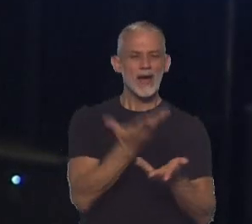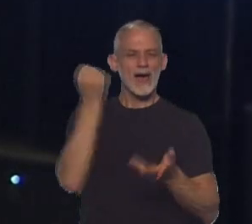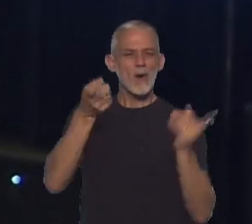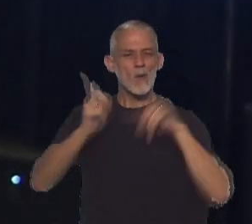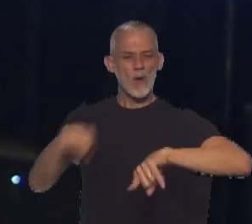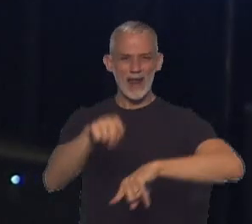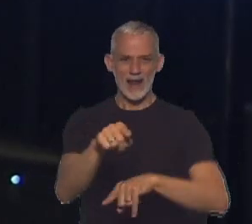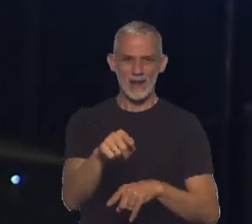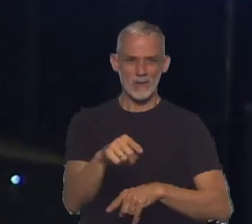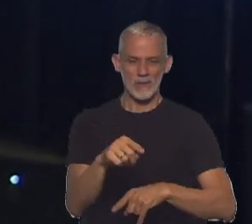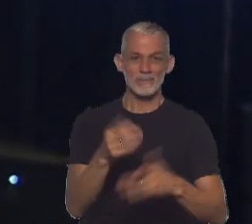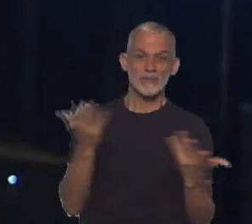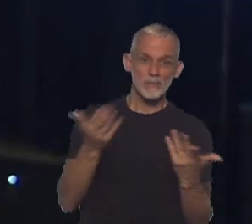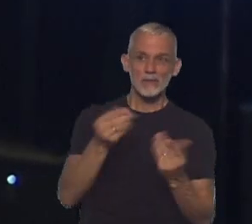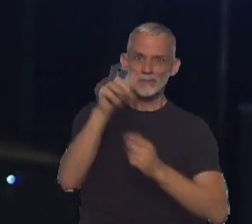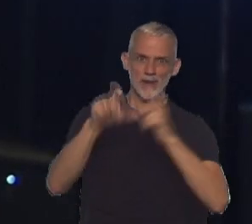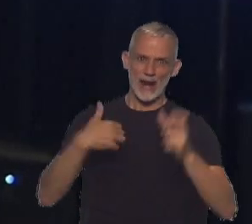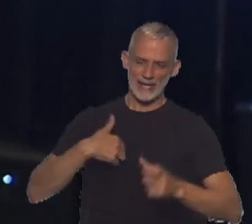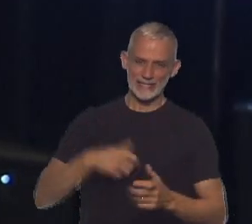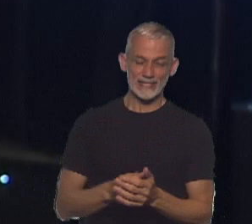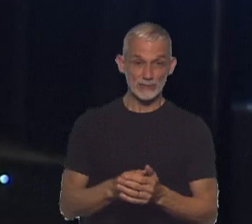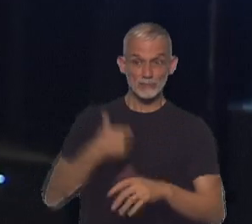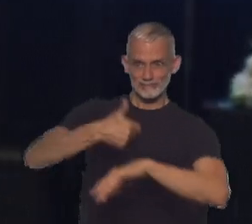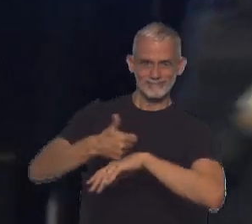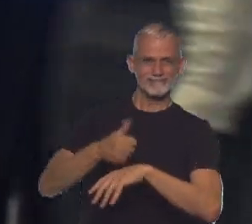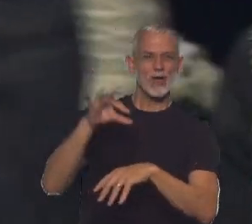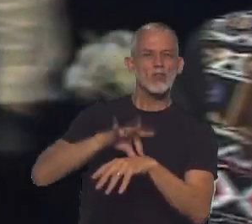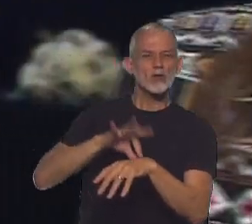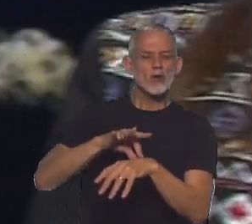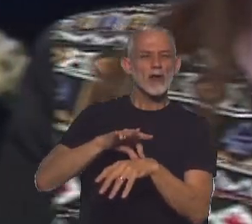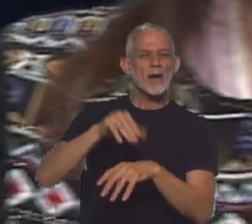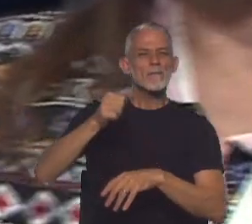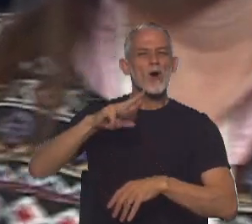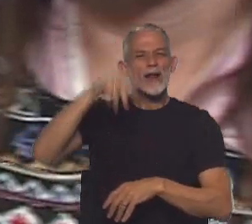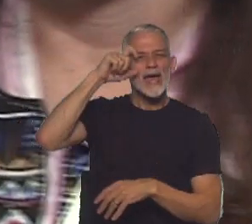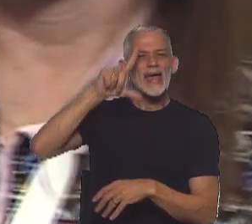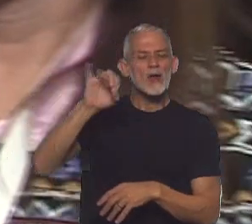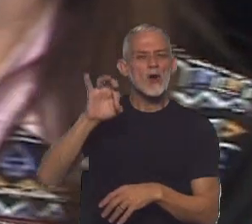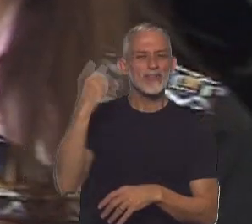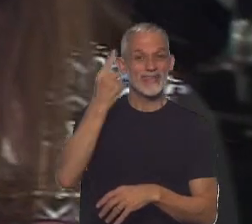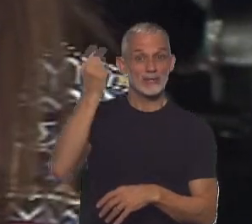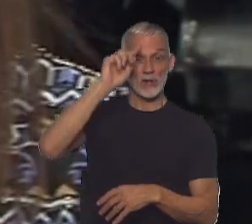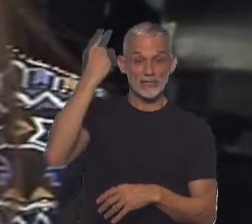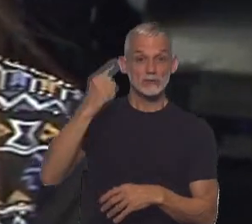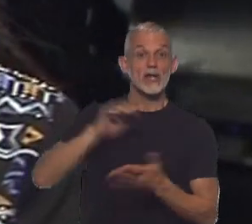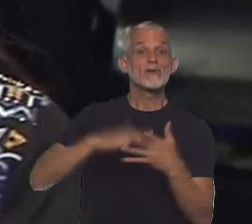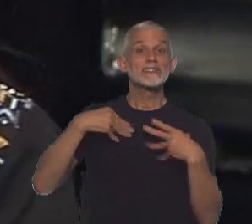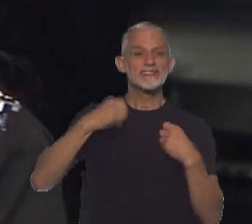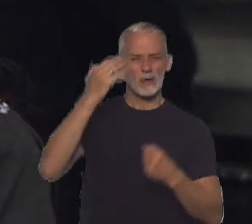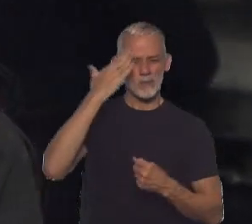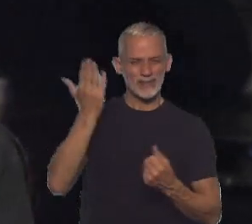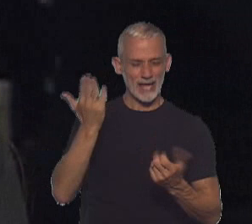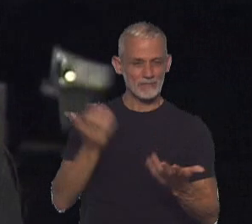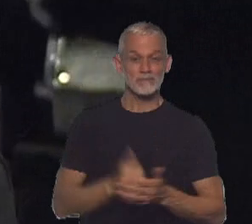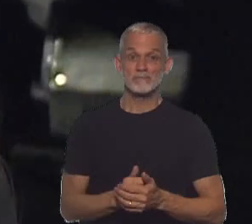un desafío muy importante, sobre todo para los argentinos. Ya estamos aquí con la doctora Mariana Moreno, que es la directora nacional de salud mental. Bueno,